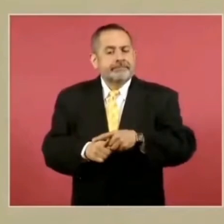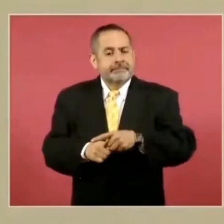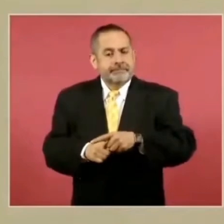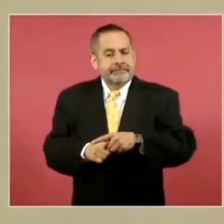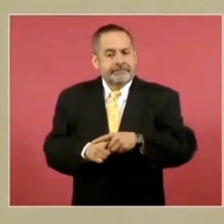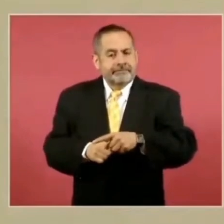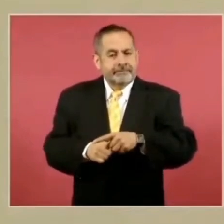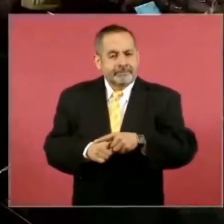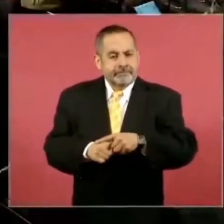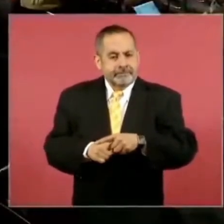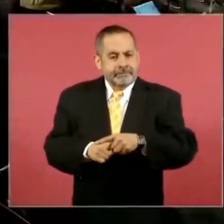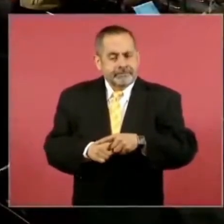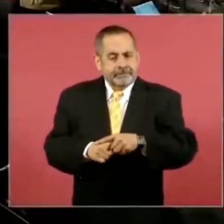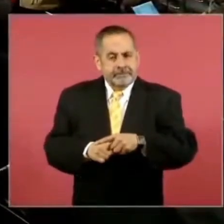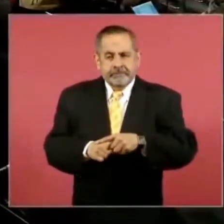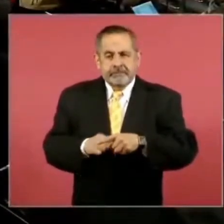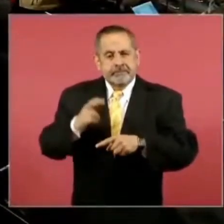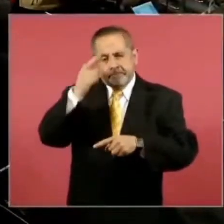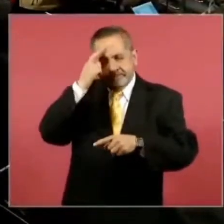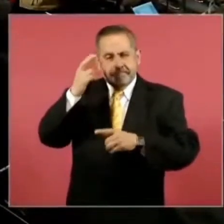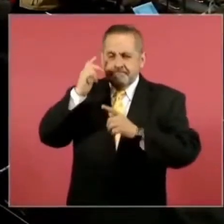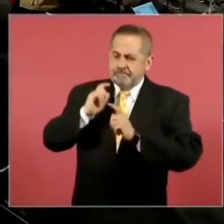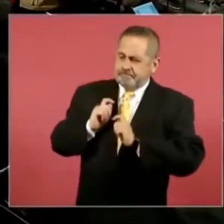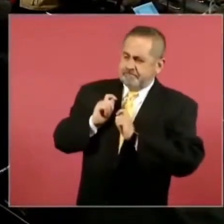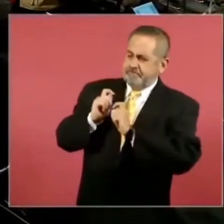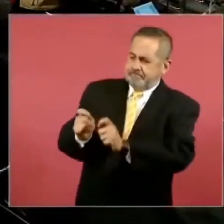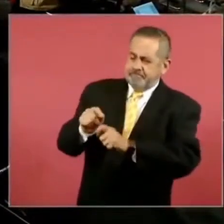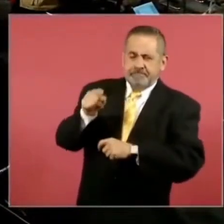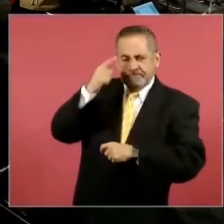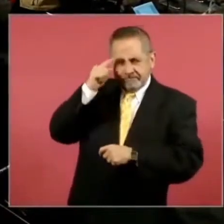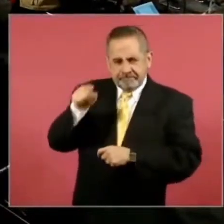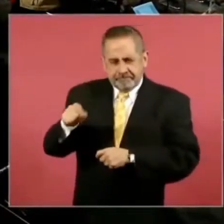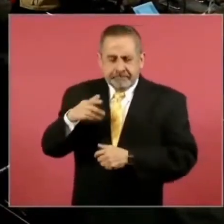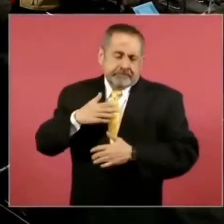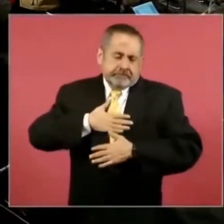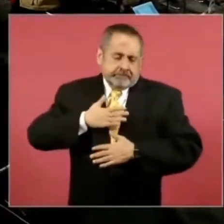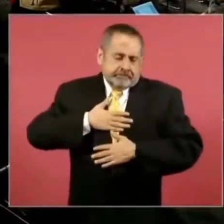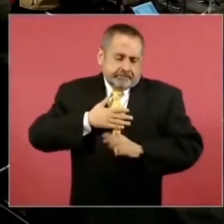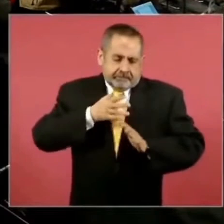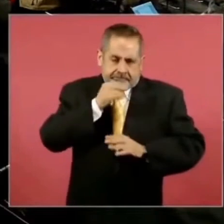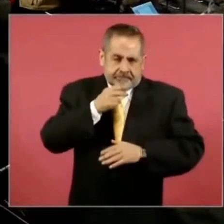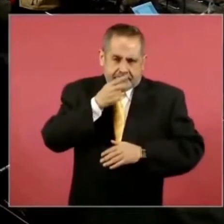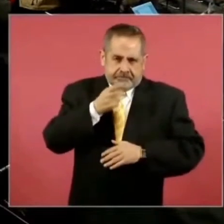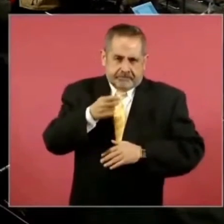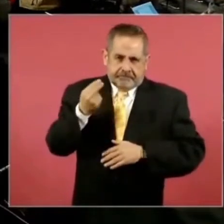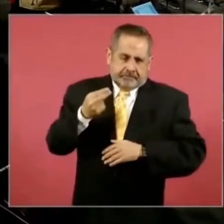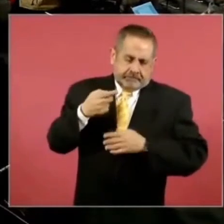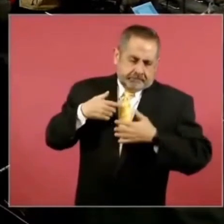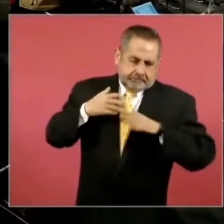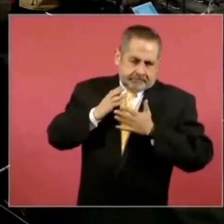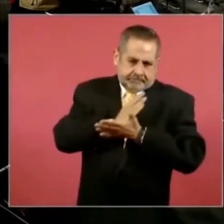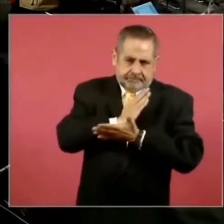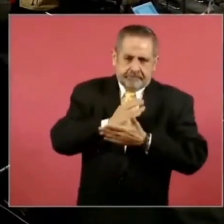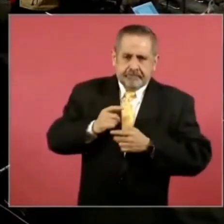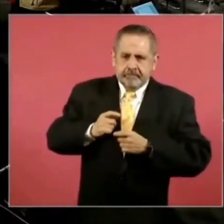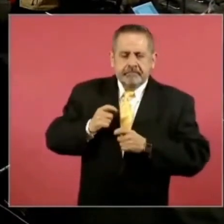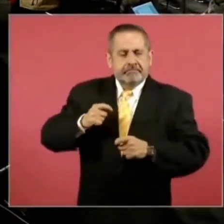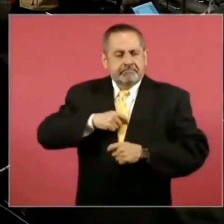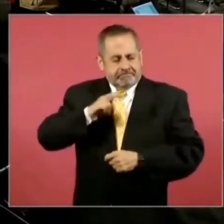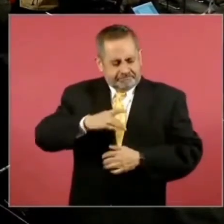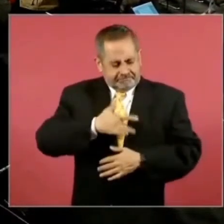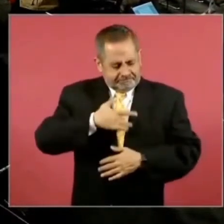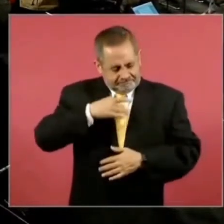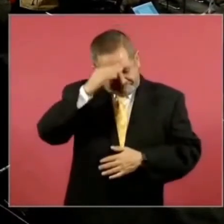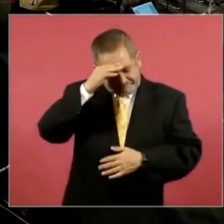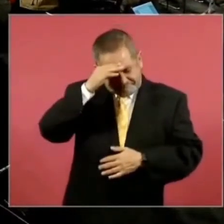que se nombró, no me corresponde a mí hablar de estas cosas, pero como siempre digo lo que